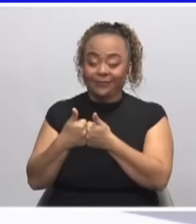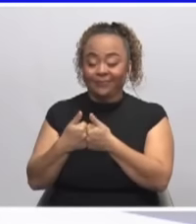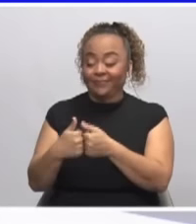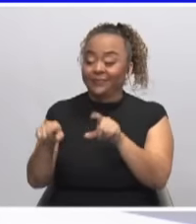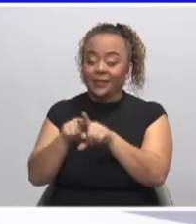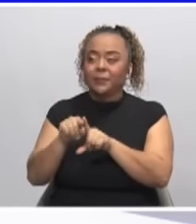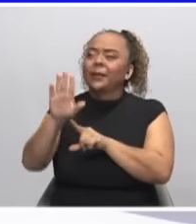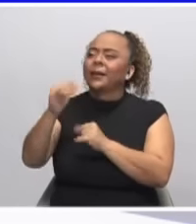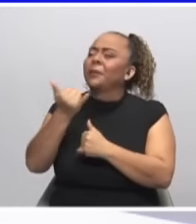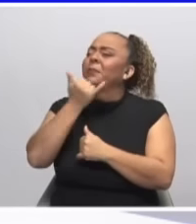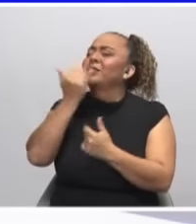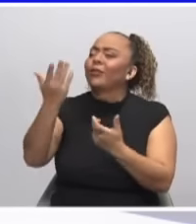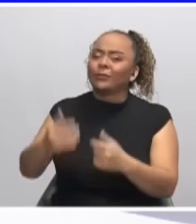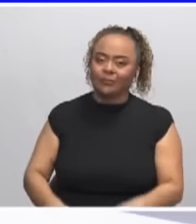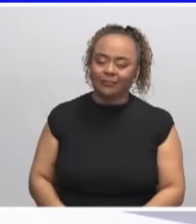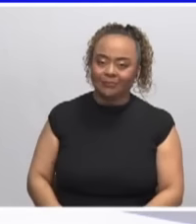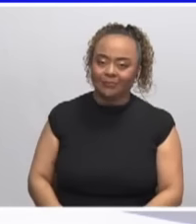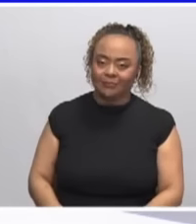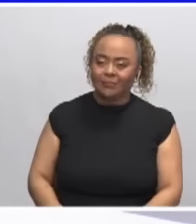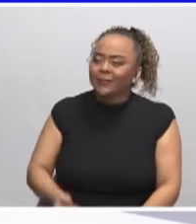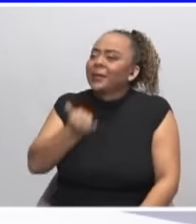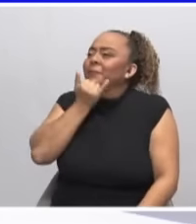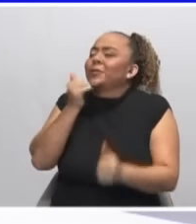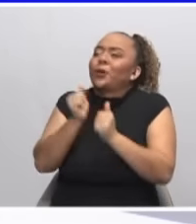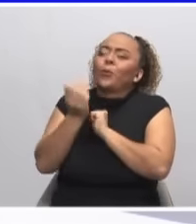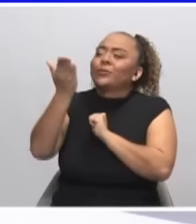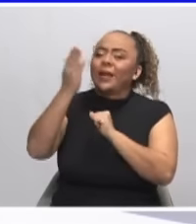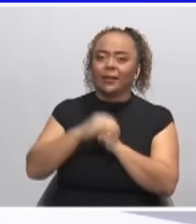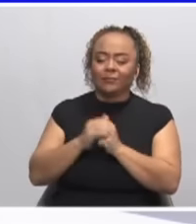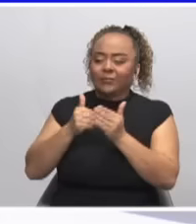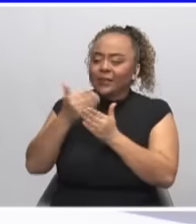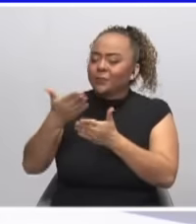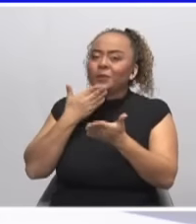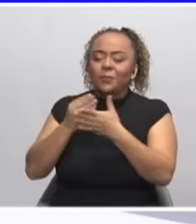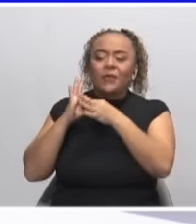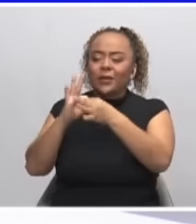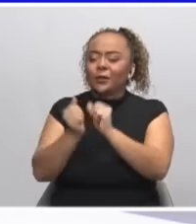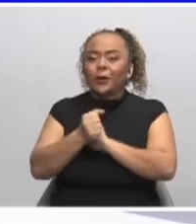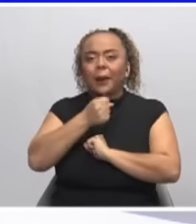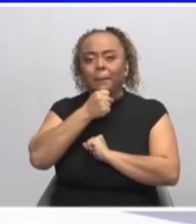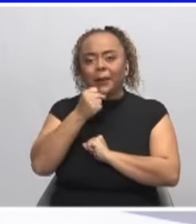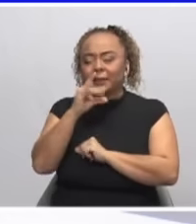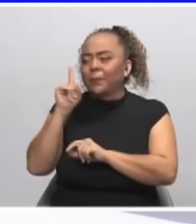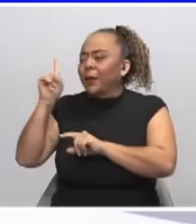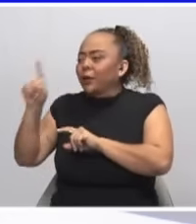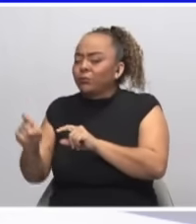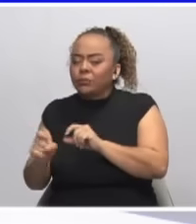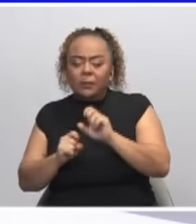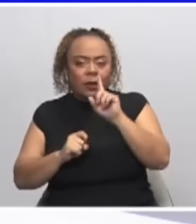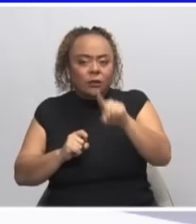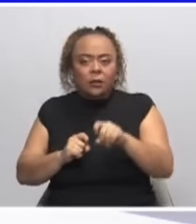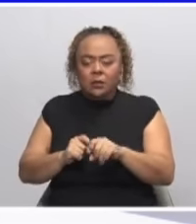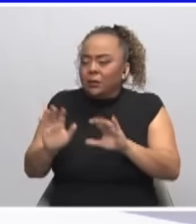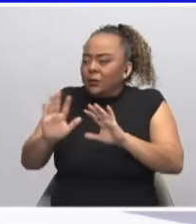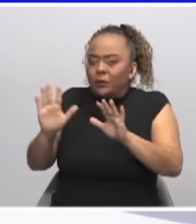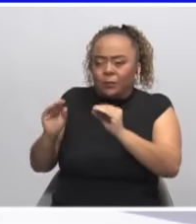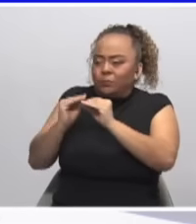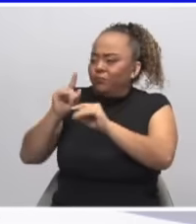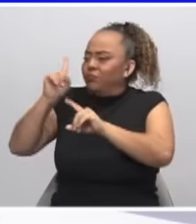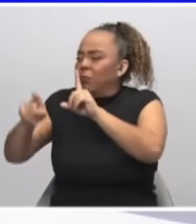señor Alfaro Qué pasó O sea qué pasó con usted que después de tan buena relación con la prensa de preguntas de no no no no más